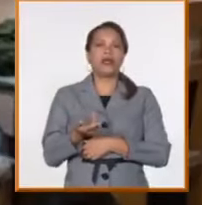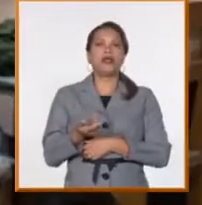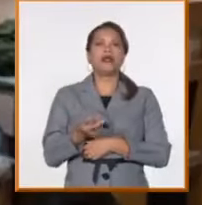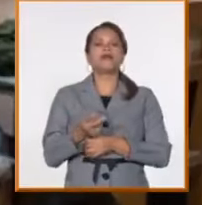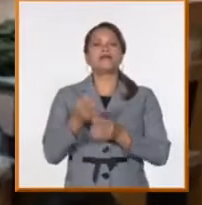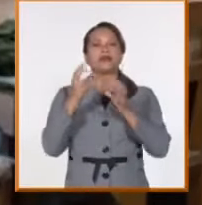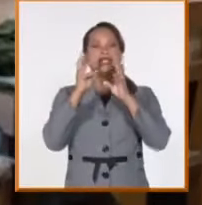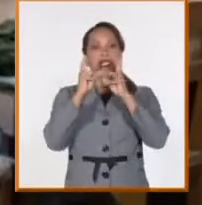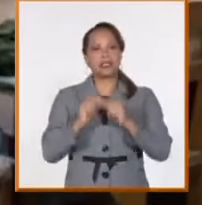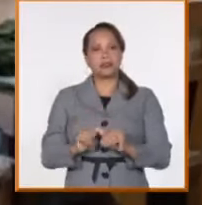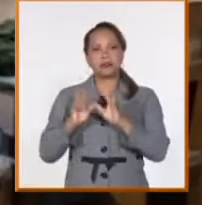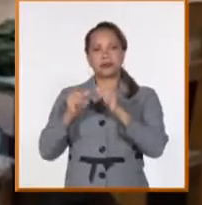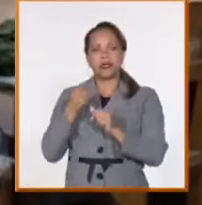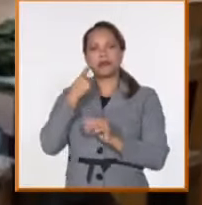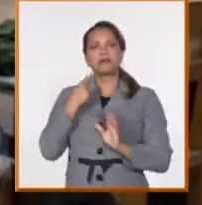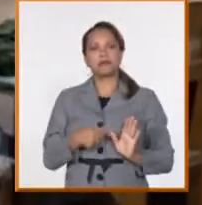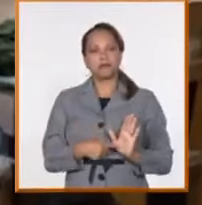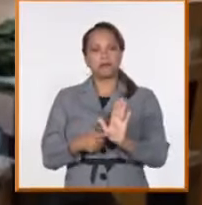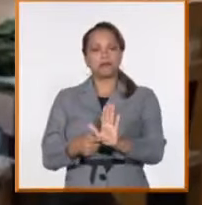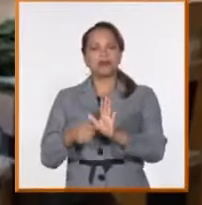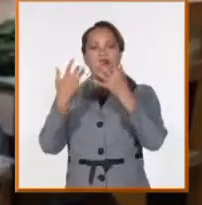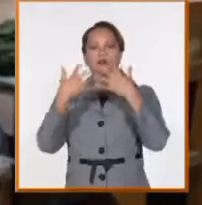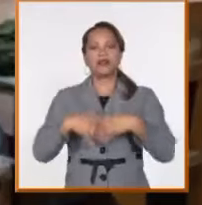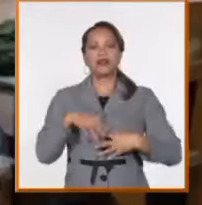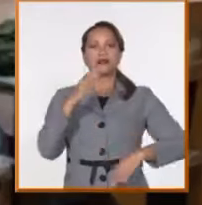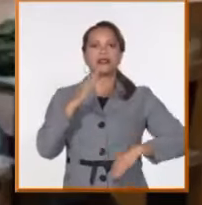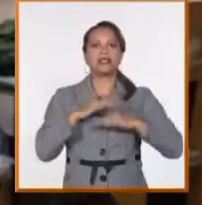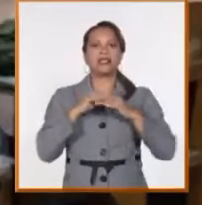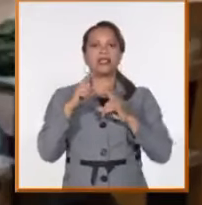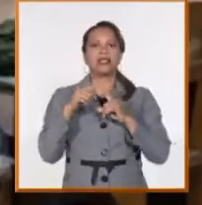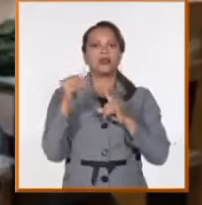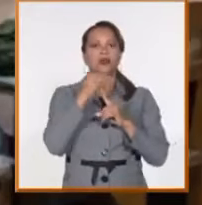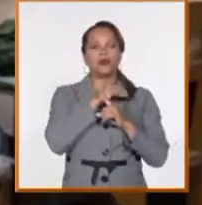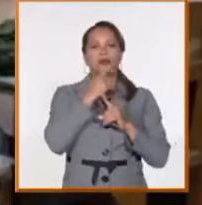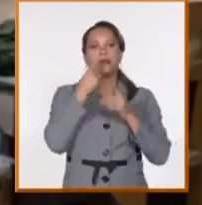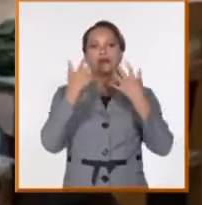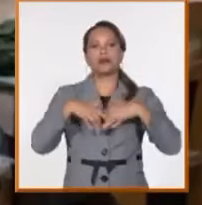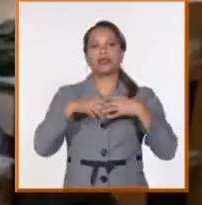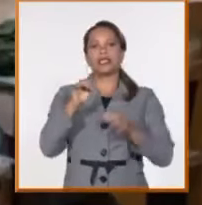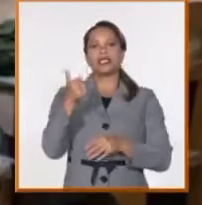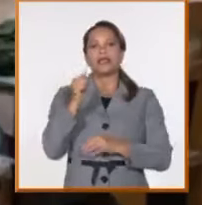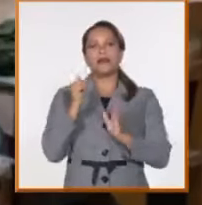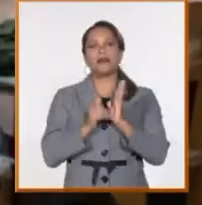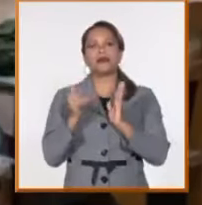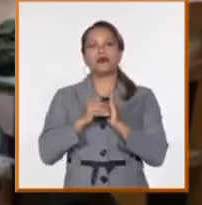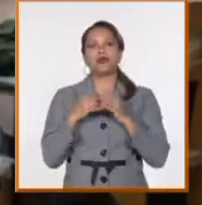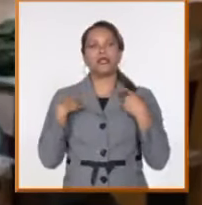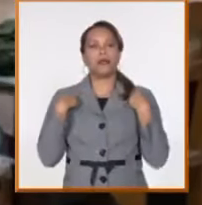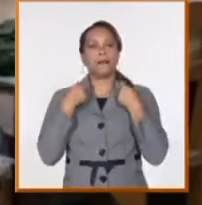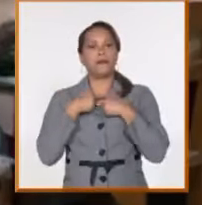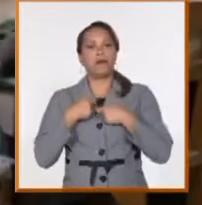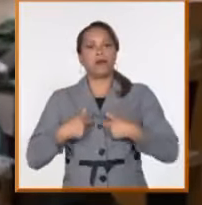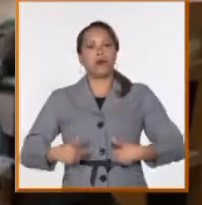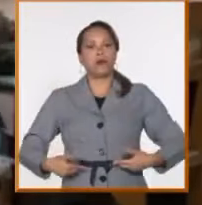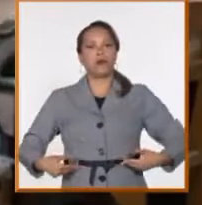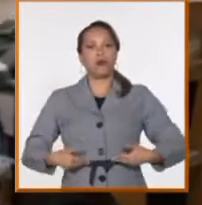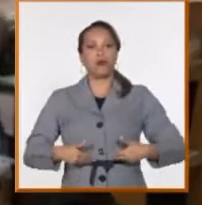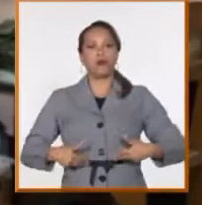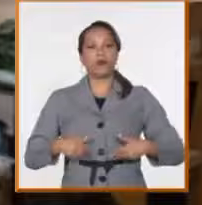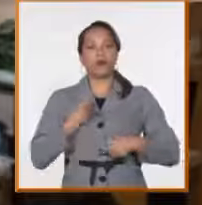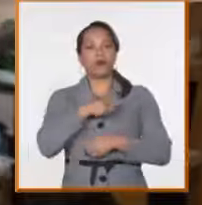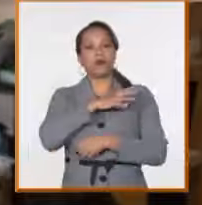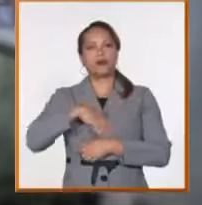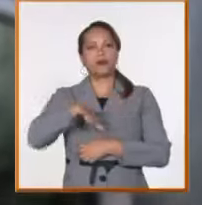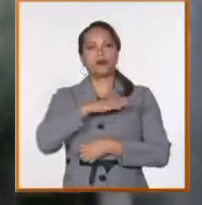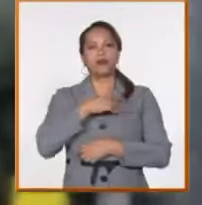fruto esta fábrica hoy tiene capacidad tecnológica para producir 10 millones de unidades de poo para la población y para el país